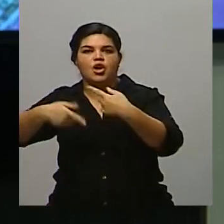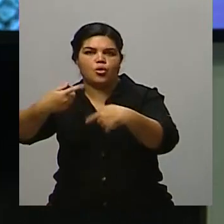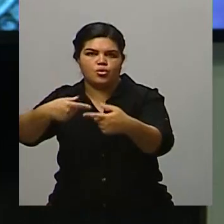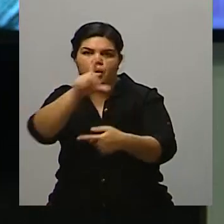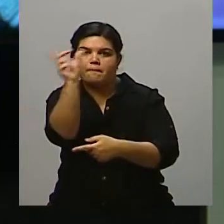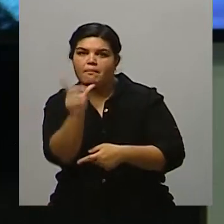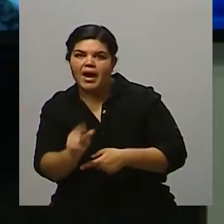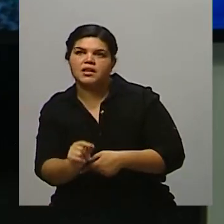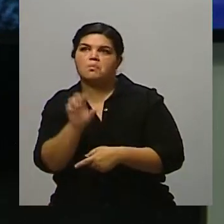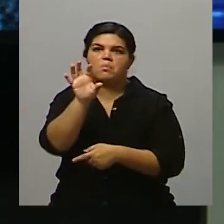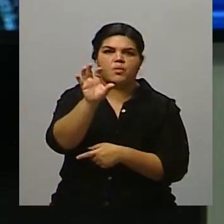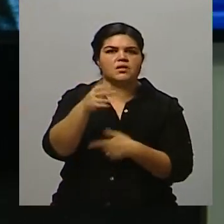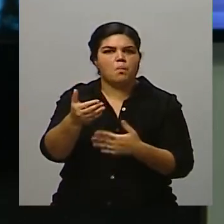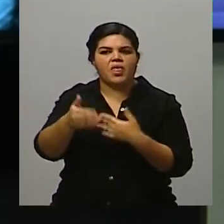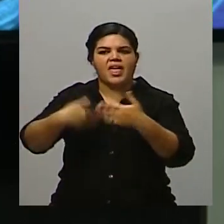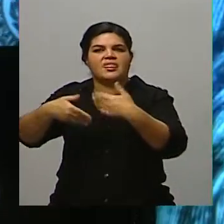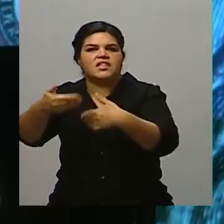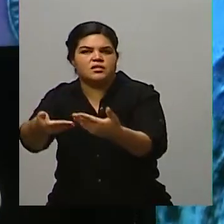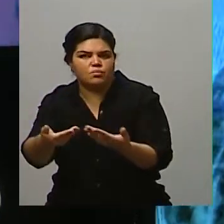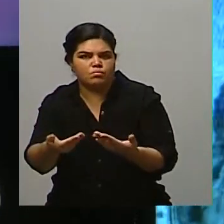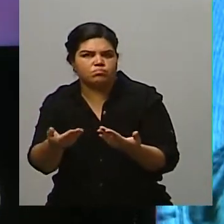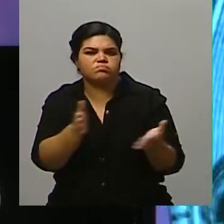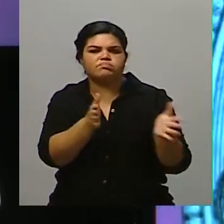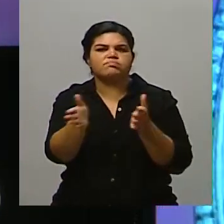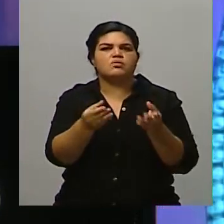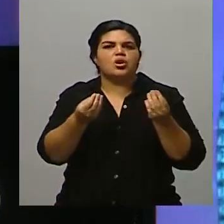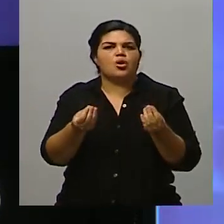de esa provincia, ¿no? Claro, de alguna manera